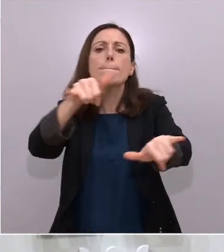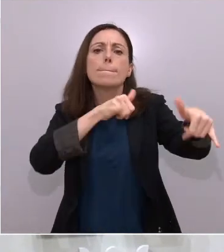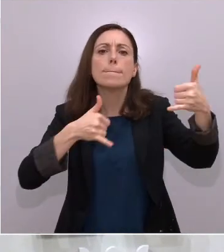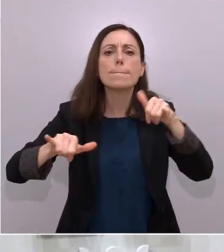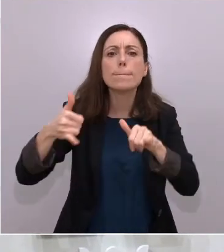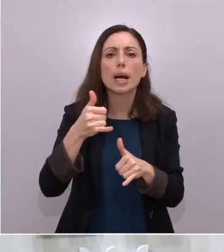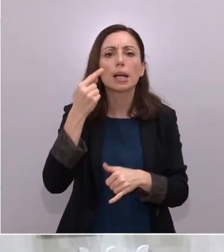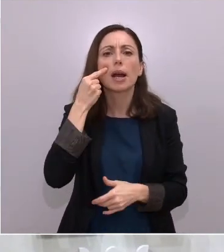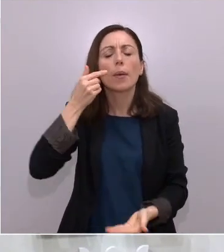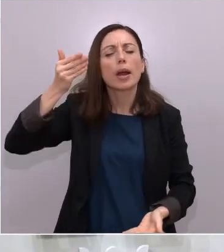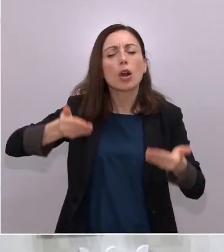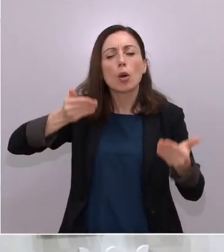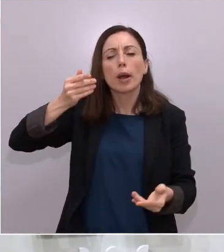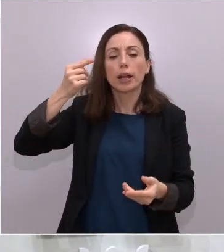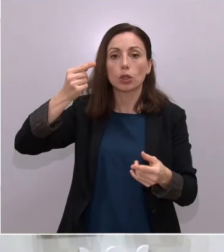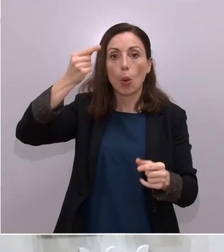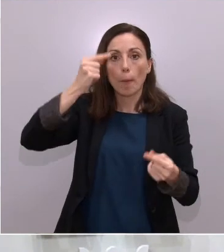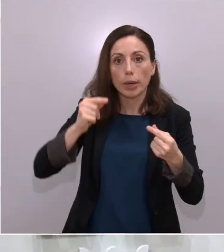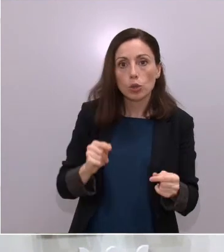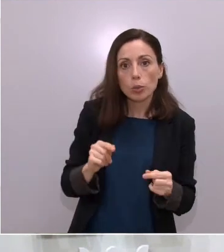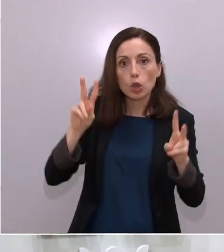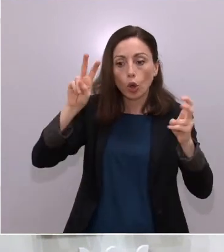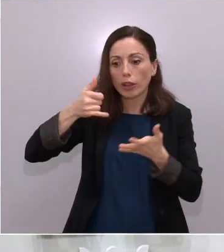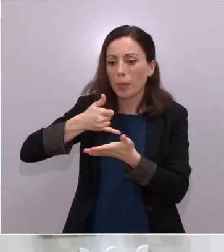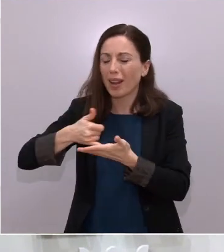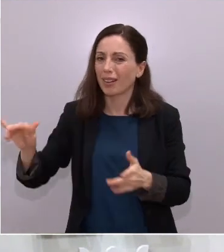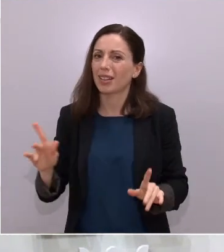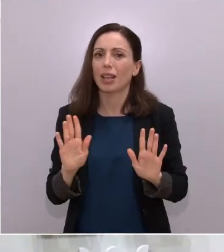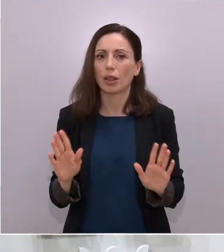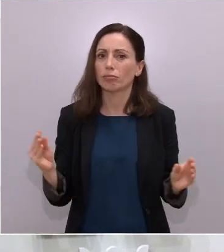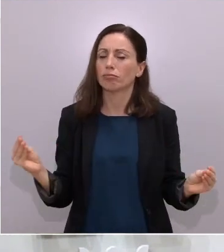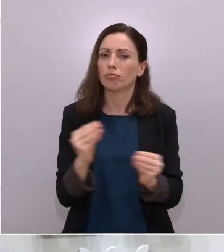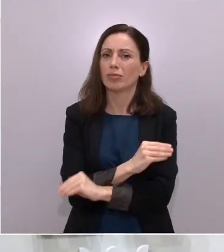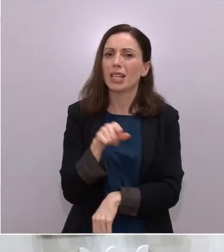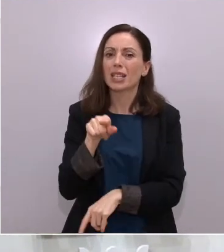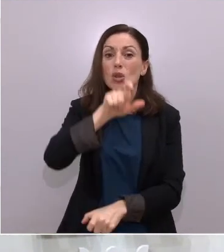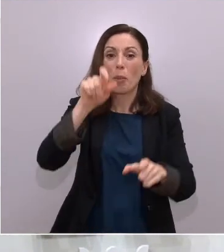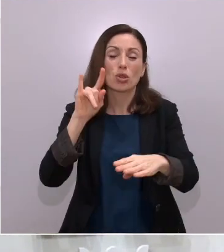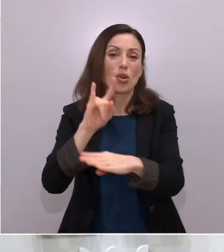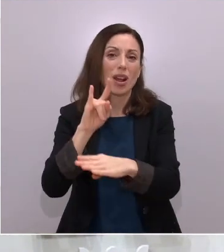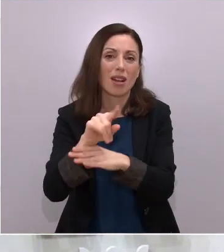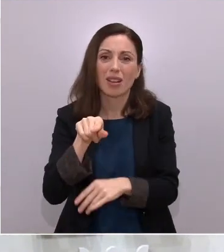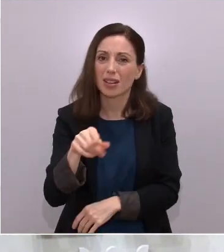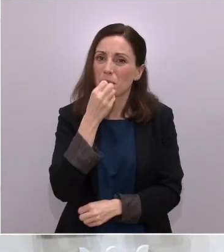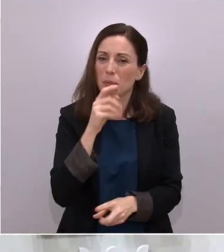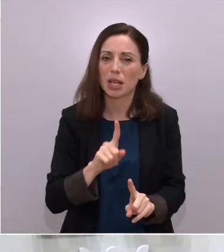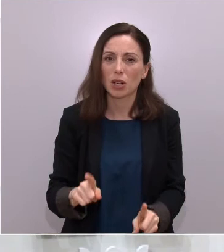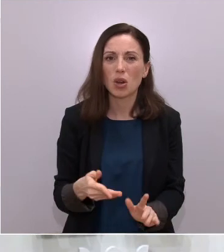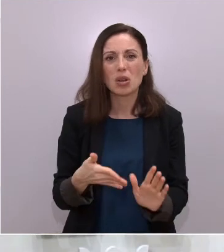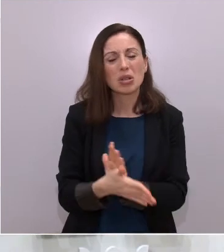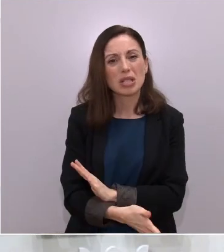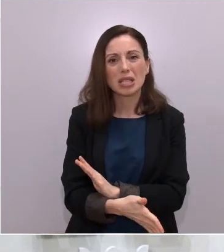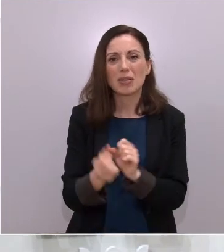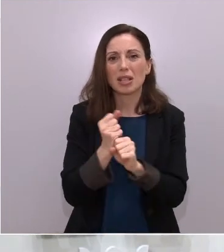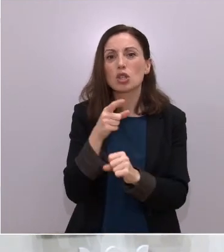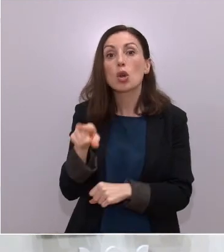comparando el presupuesto con lo liquidado. Y eso no se puede hacer, porque eso es engañar a la gente, porque eso es no estar a la altura, porque eso